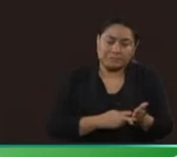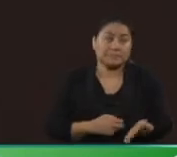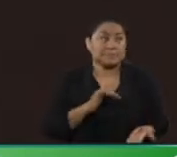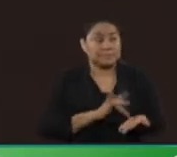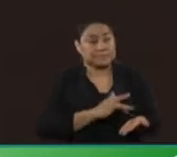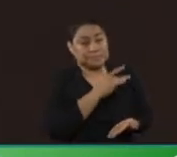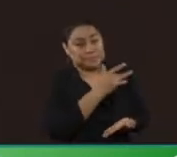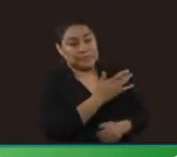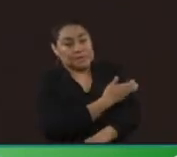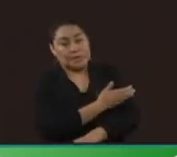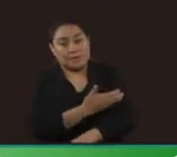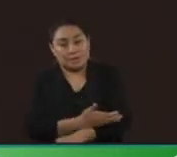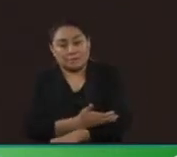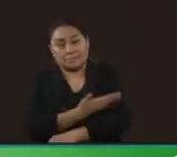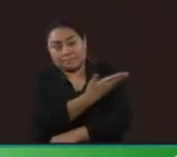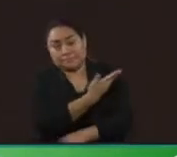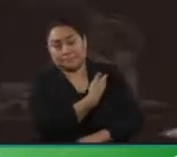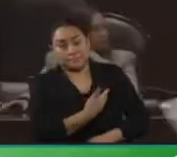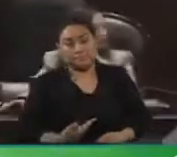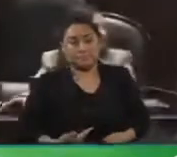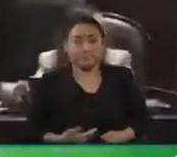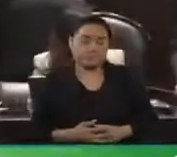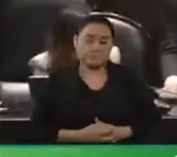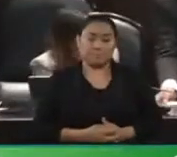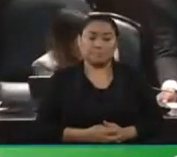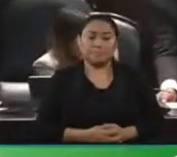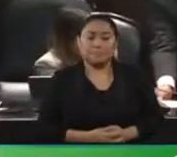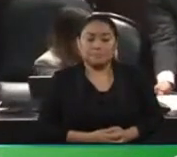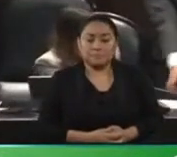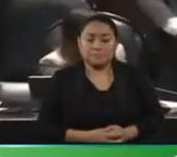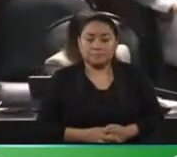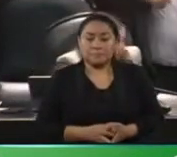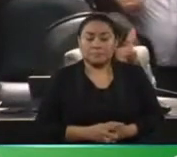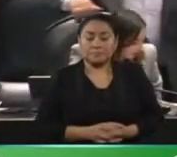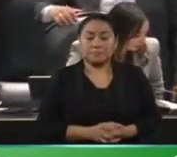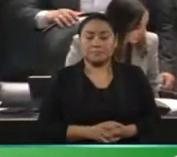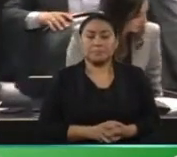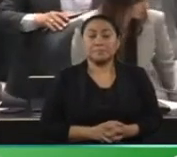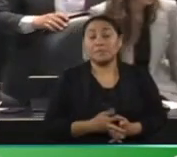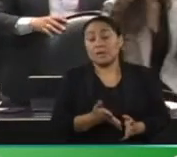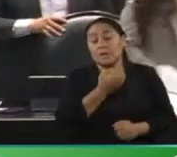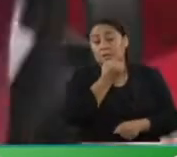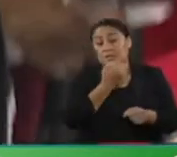compañeros compañeras y presidente consulte la secretaría de la asamblea en votación